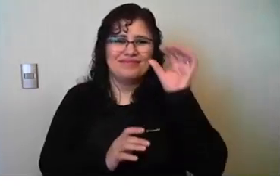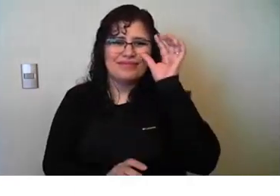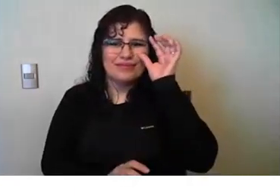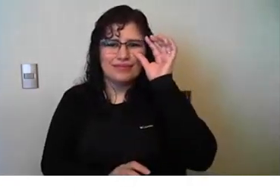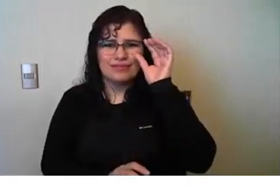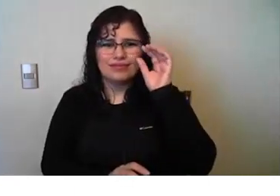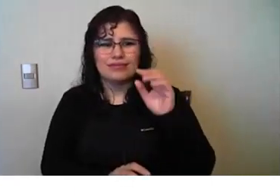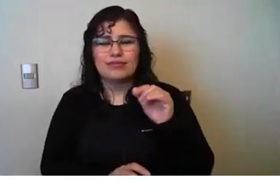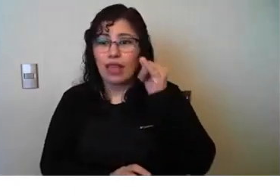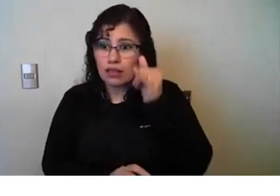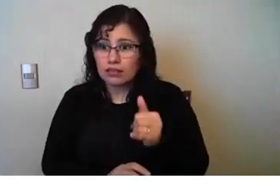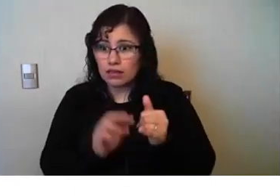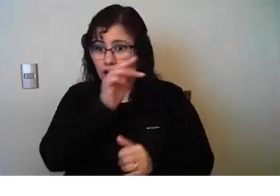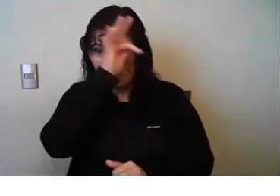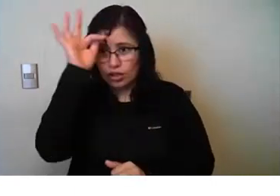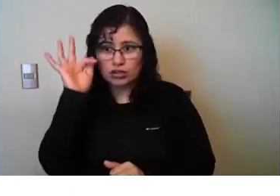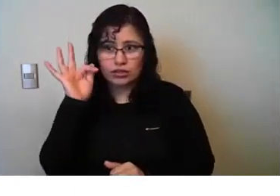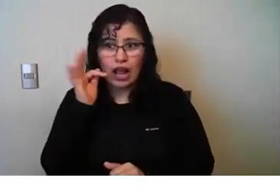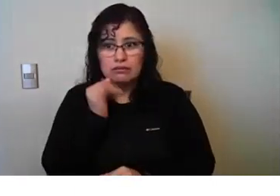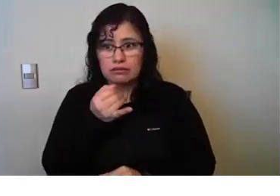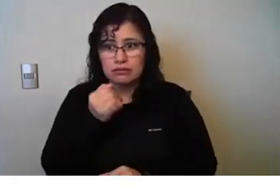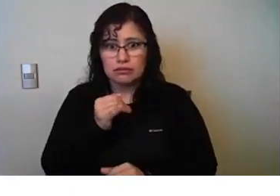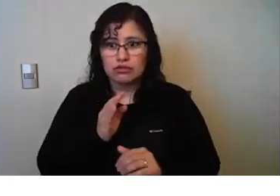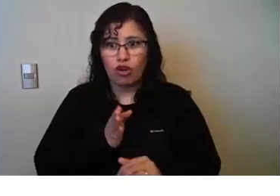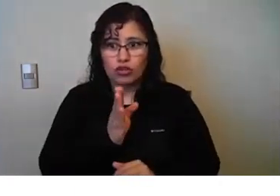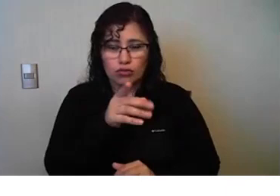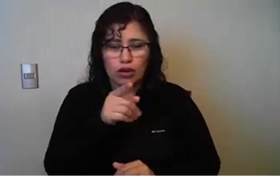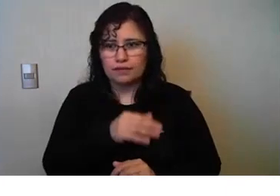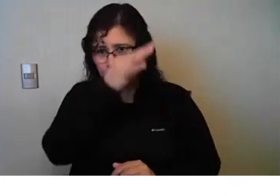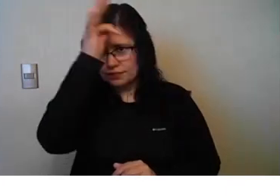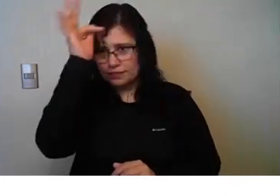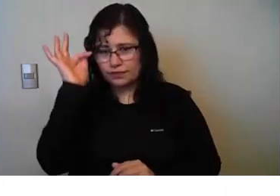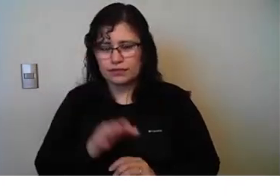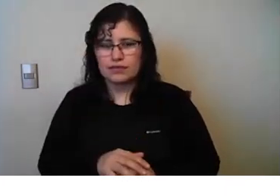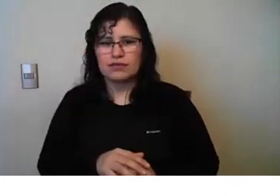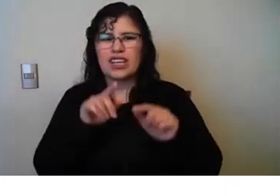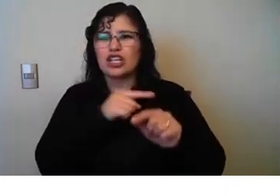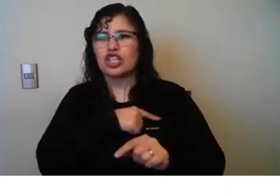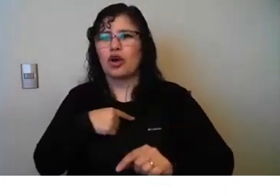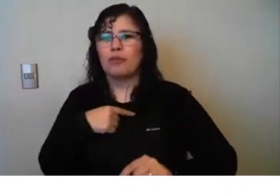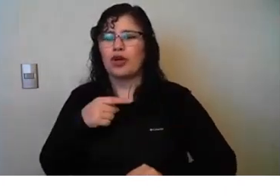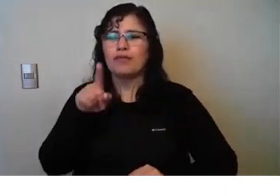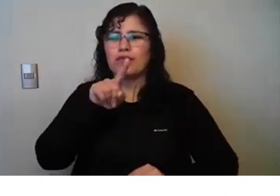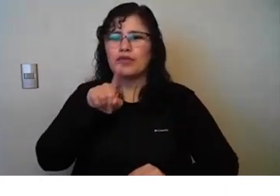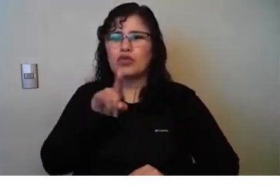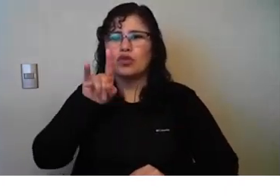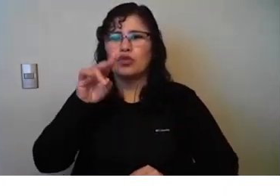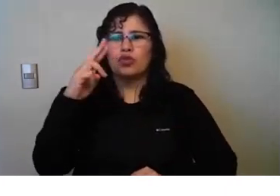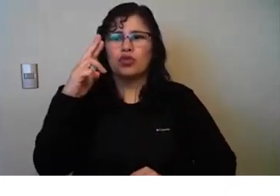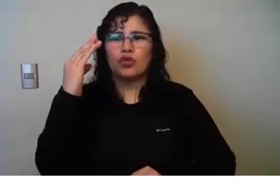Y que, vamos de nuevo, y corresponden a surcos frontales, uno